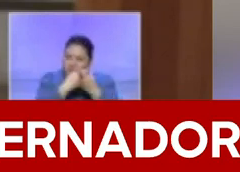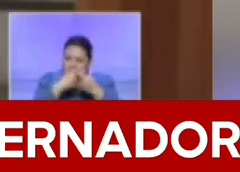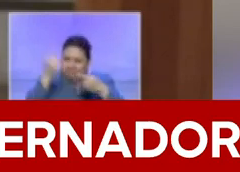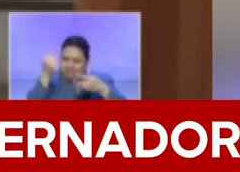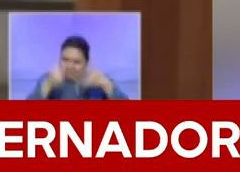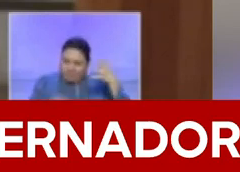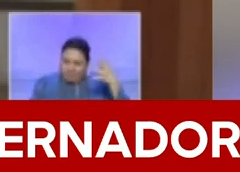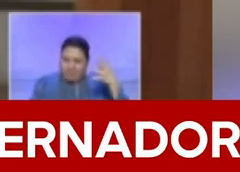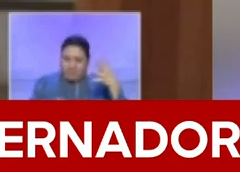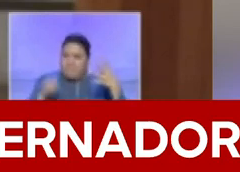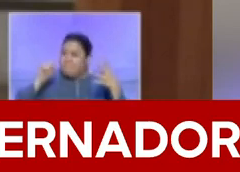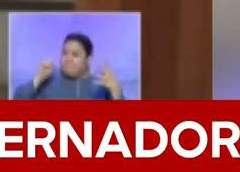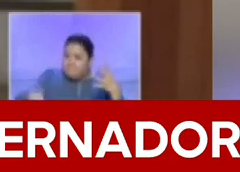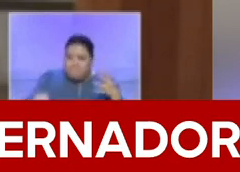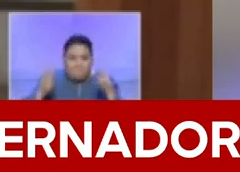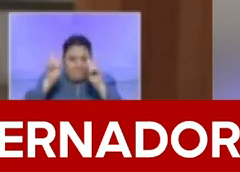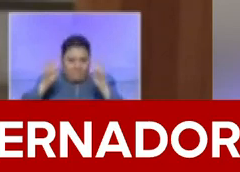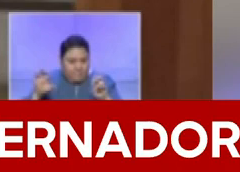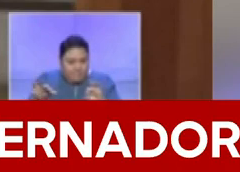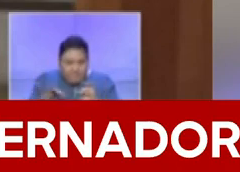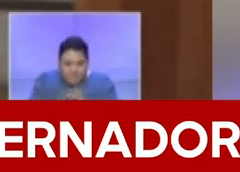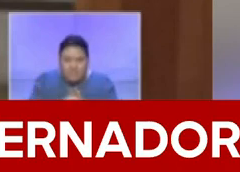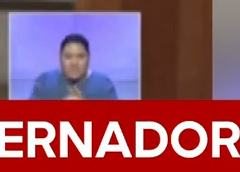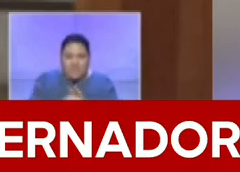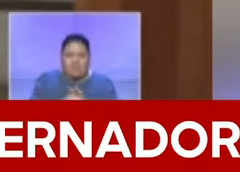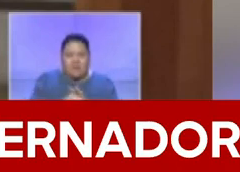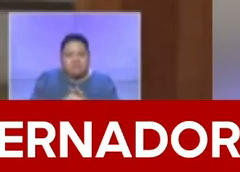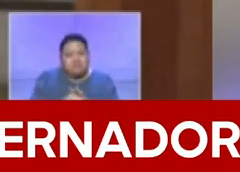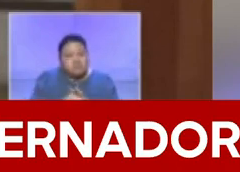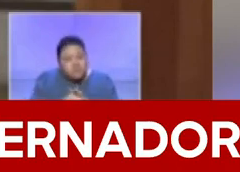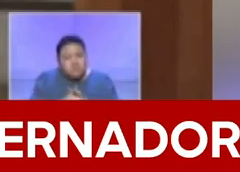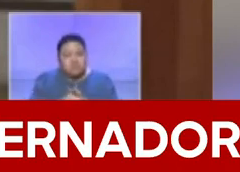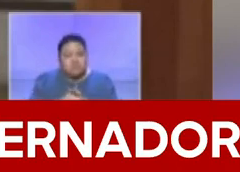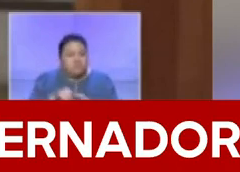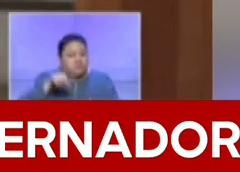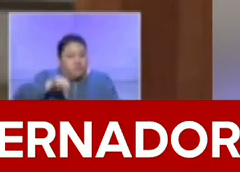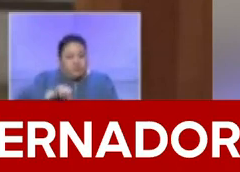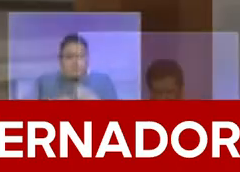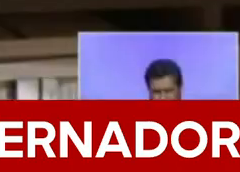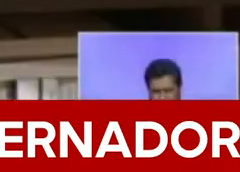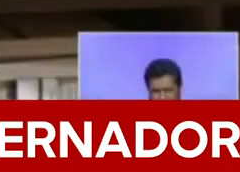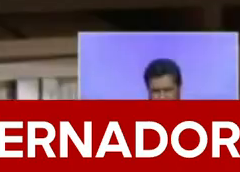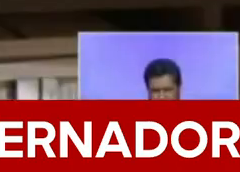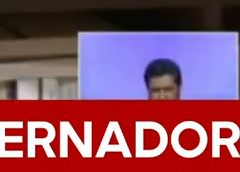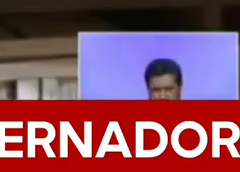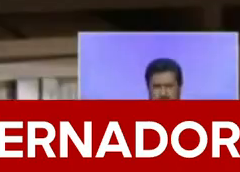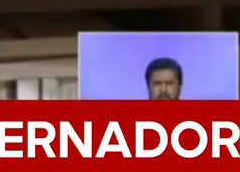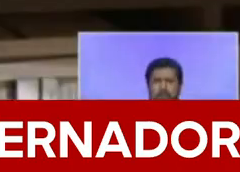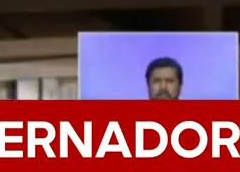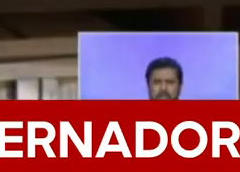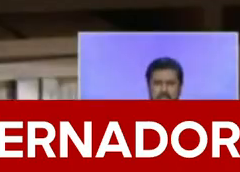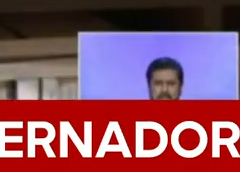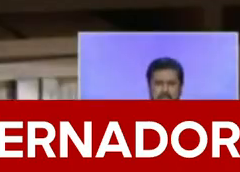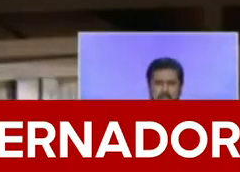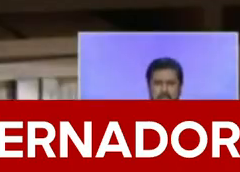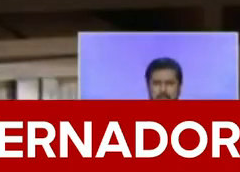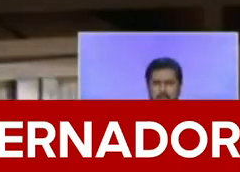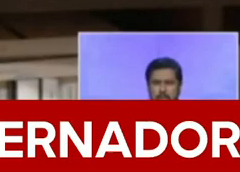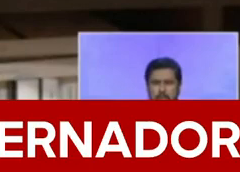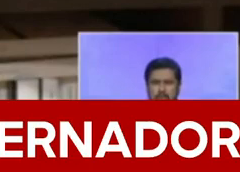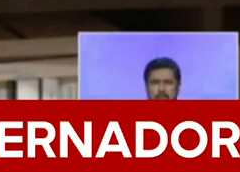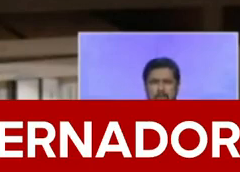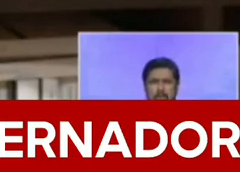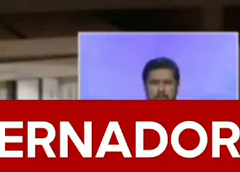al parecer, de acuerdo a esta manifestación, tienen vinculación con la litis que ahora vamos a resolver. Bueno, pues ahí están